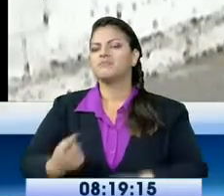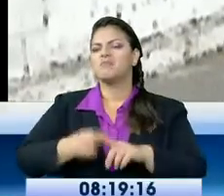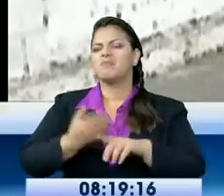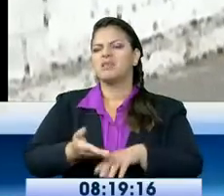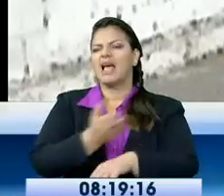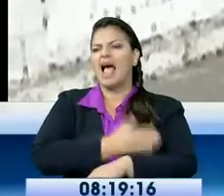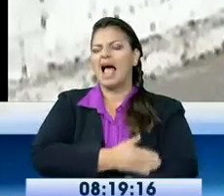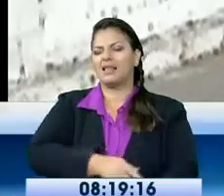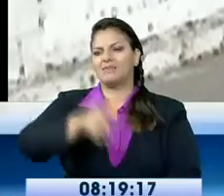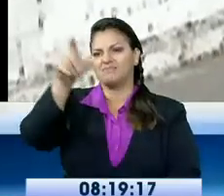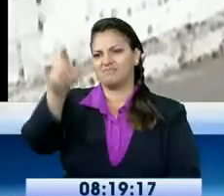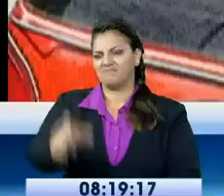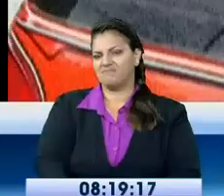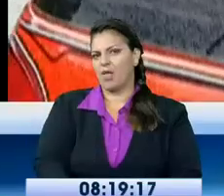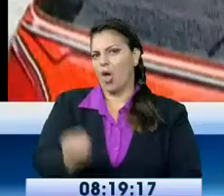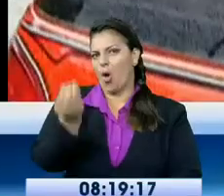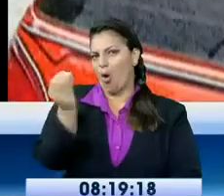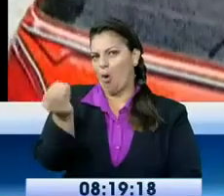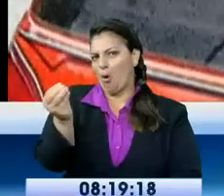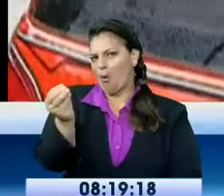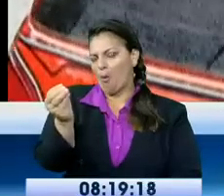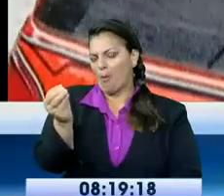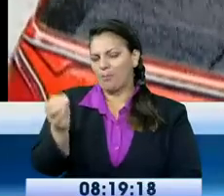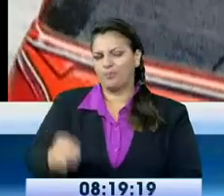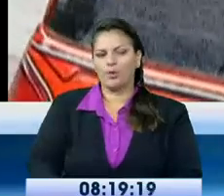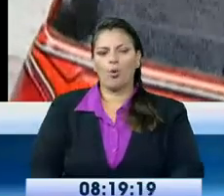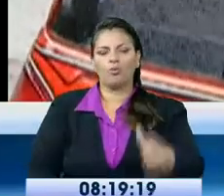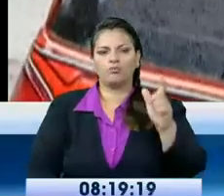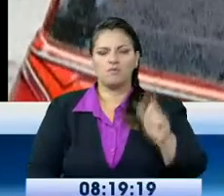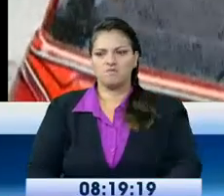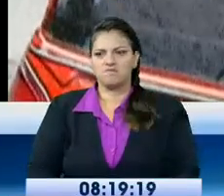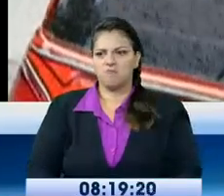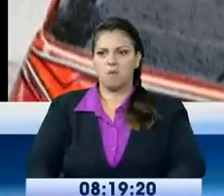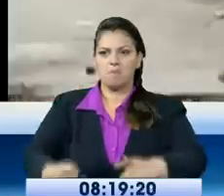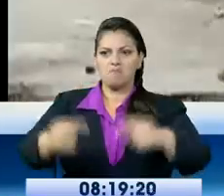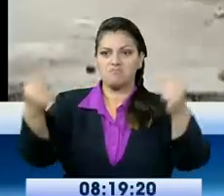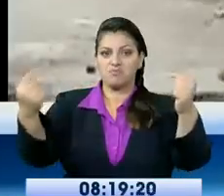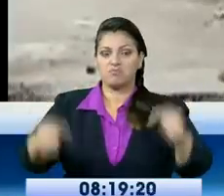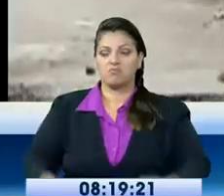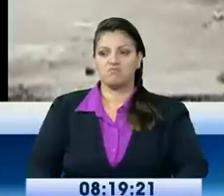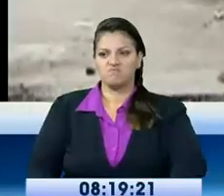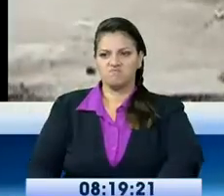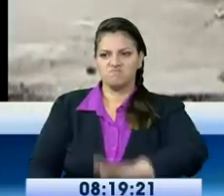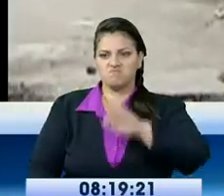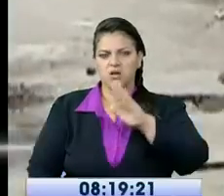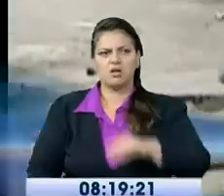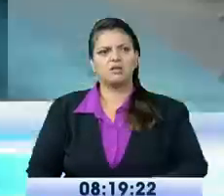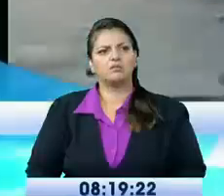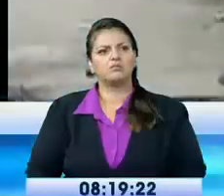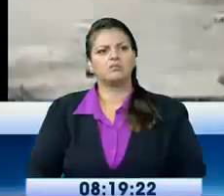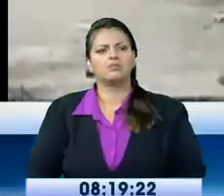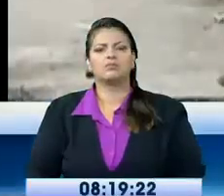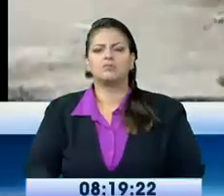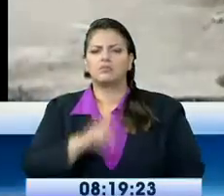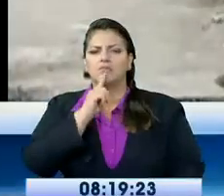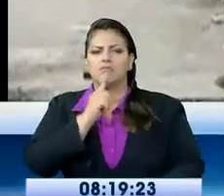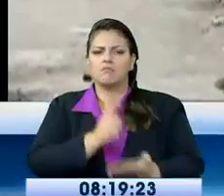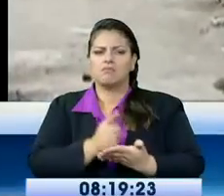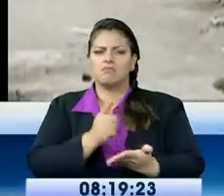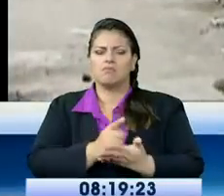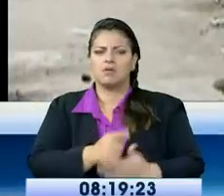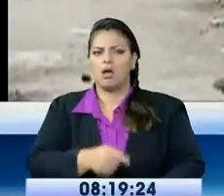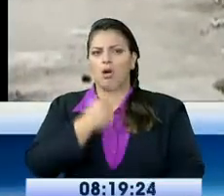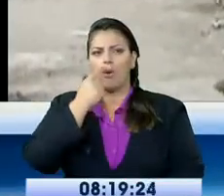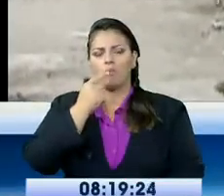detalles para un evento que iban a realizar este sábado por las fiestas julianas. Solamente fue por un problema que había tenido con uno de ellos, un tal